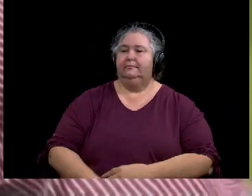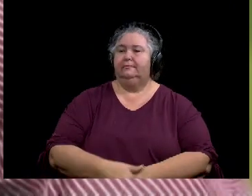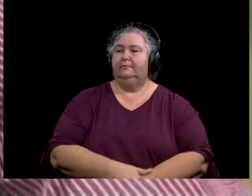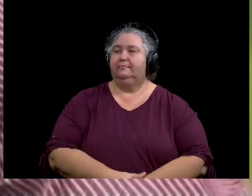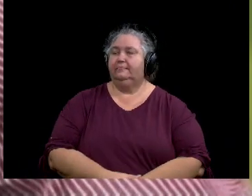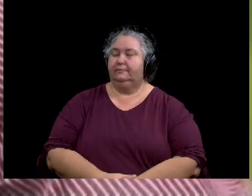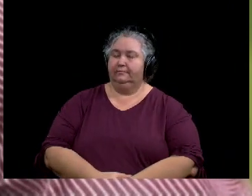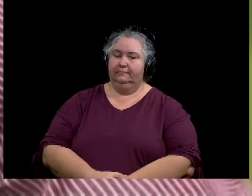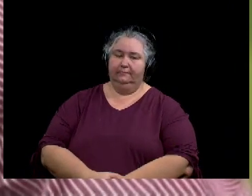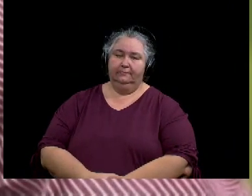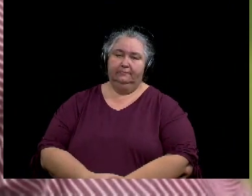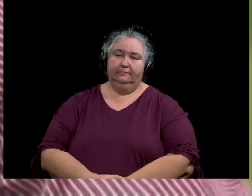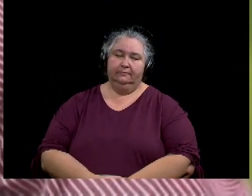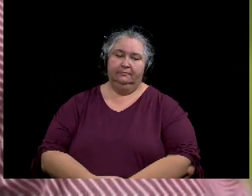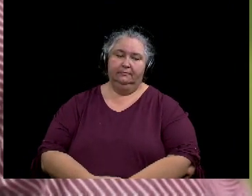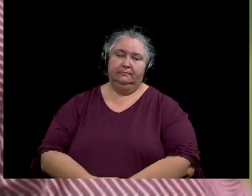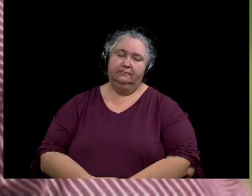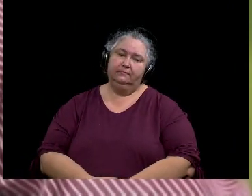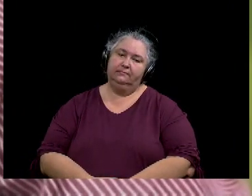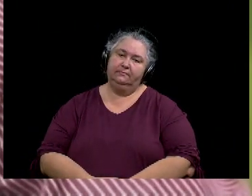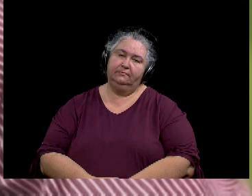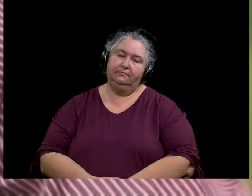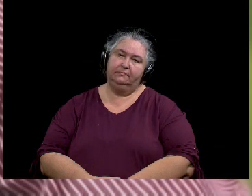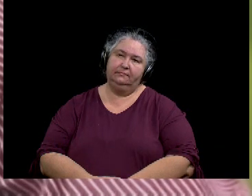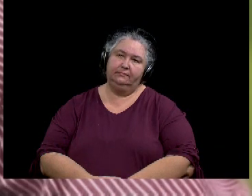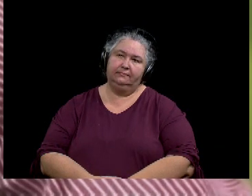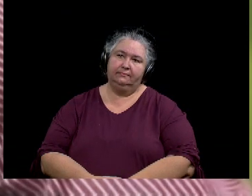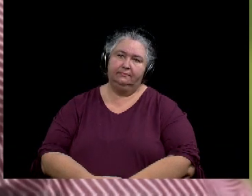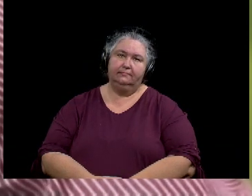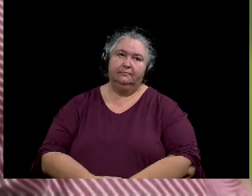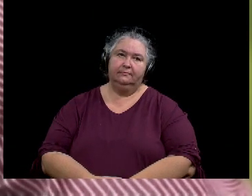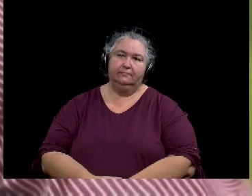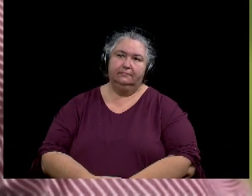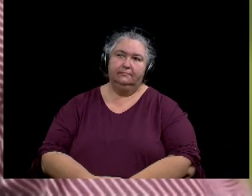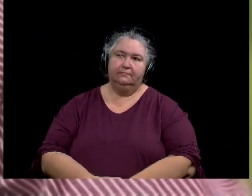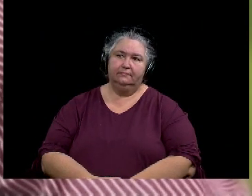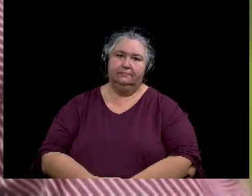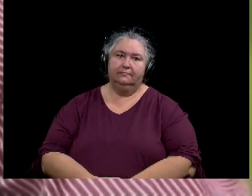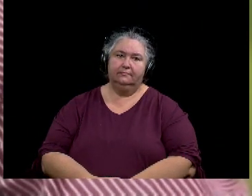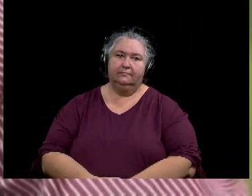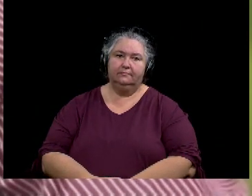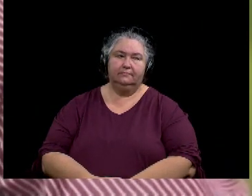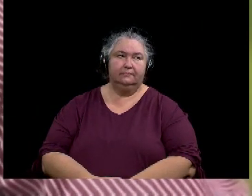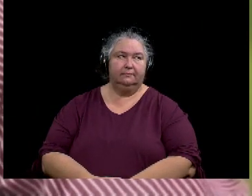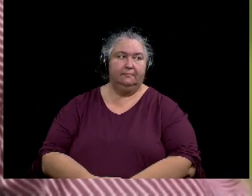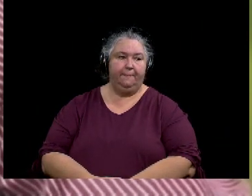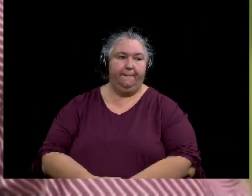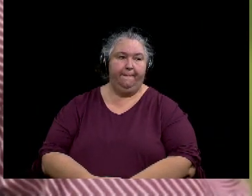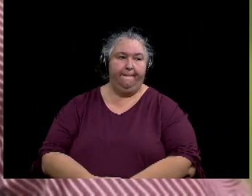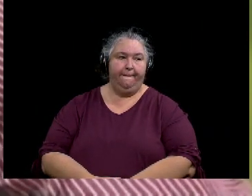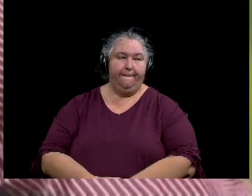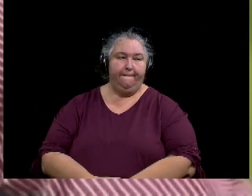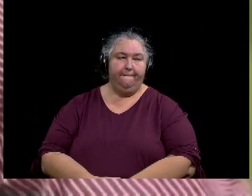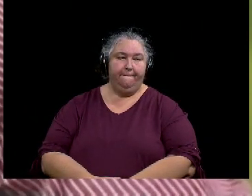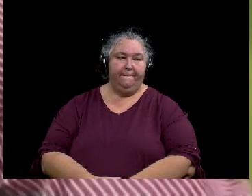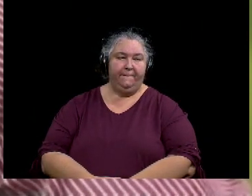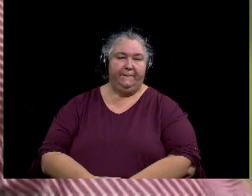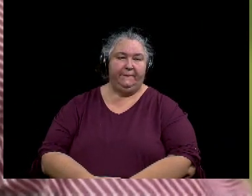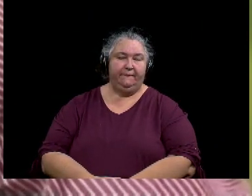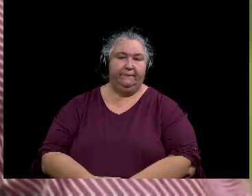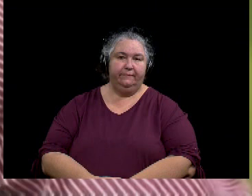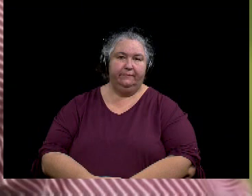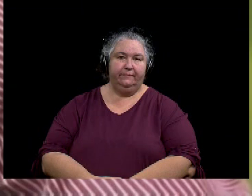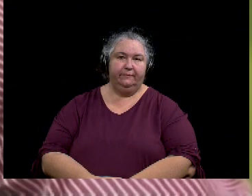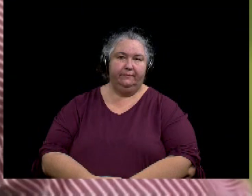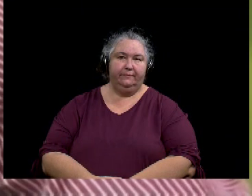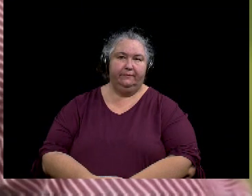prensa se reproducirá en el canal de cable de la ciudad de Waco aproximadamente a las 4:30 de esta tarde. Puede ver la